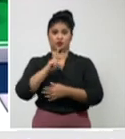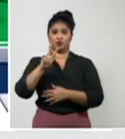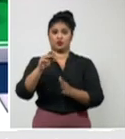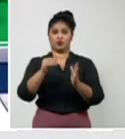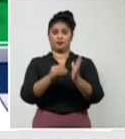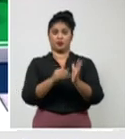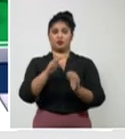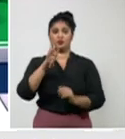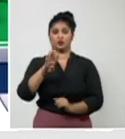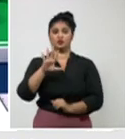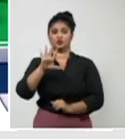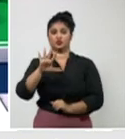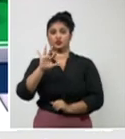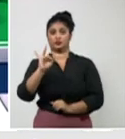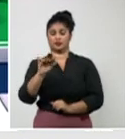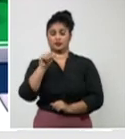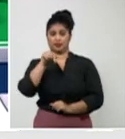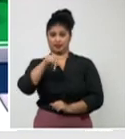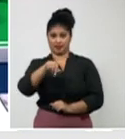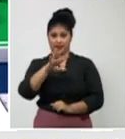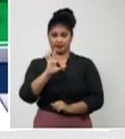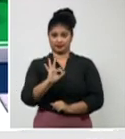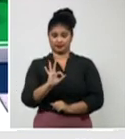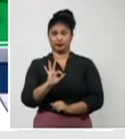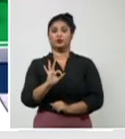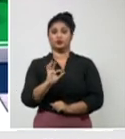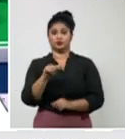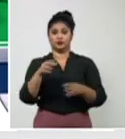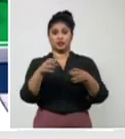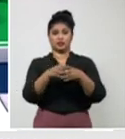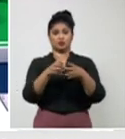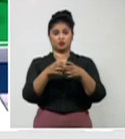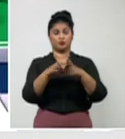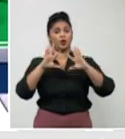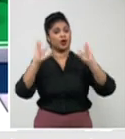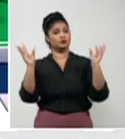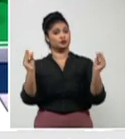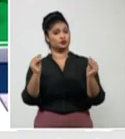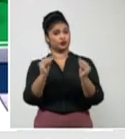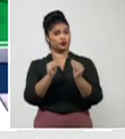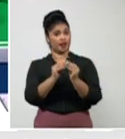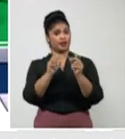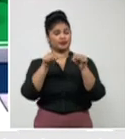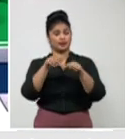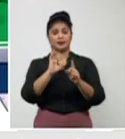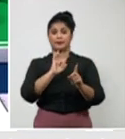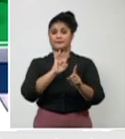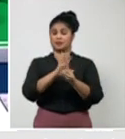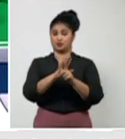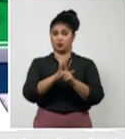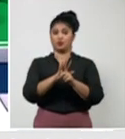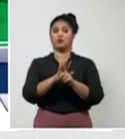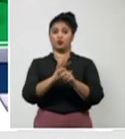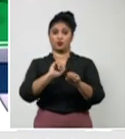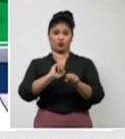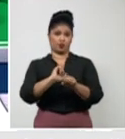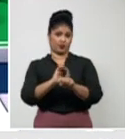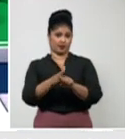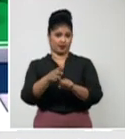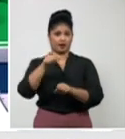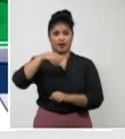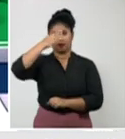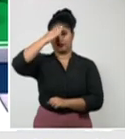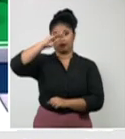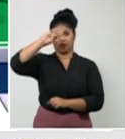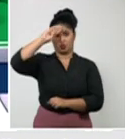2.457 de ellos es el acumulado que se ha diagnosticado desde que comenzó la